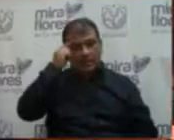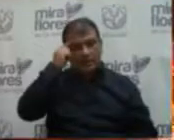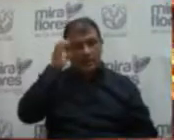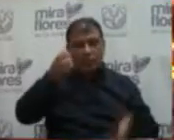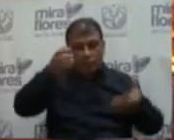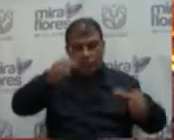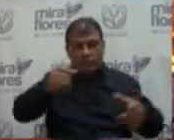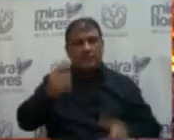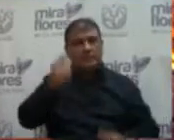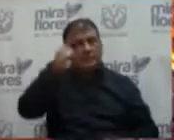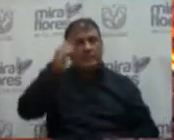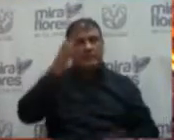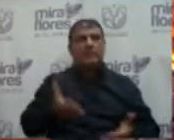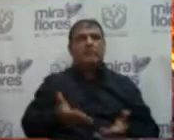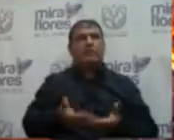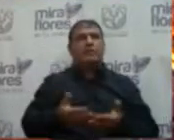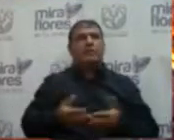en eso.